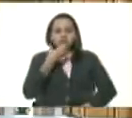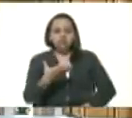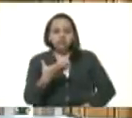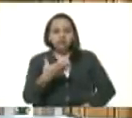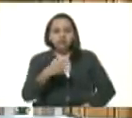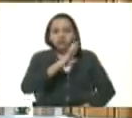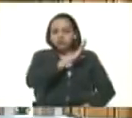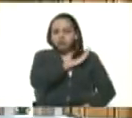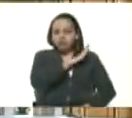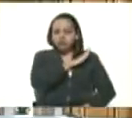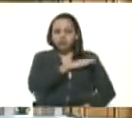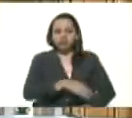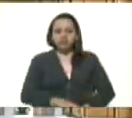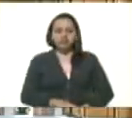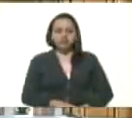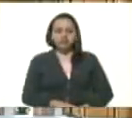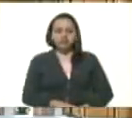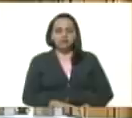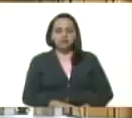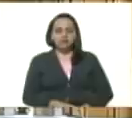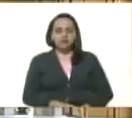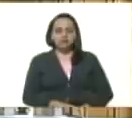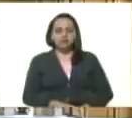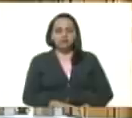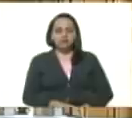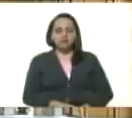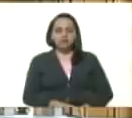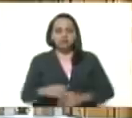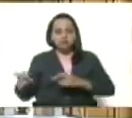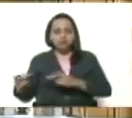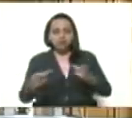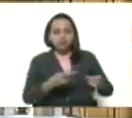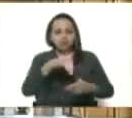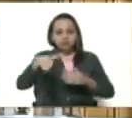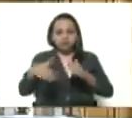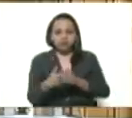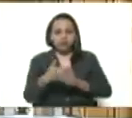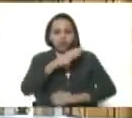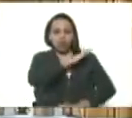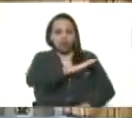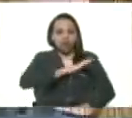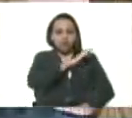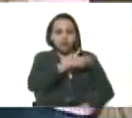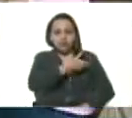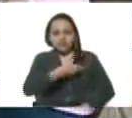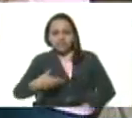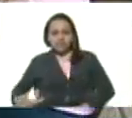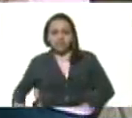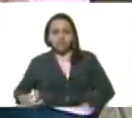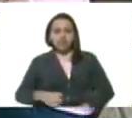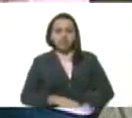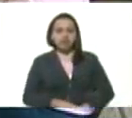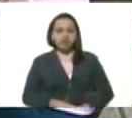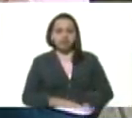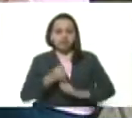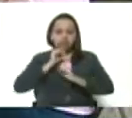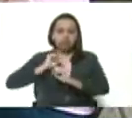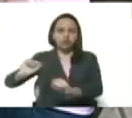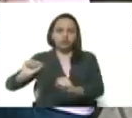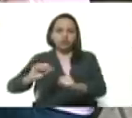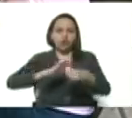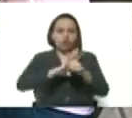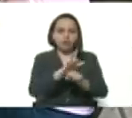que tenemos. Bueno, bienvenida a toda la Comisión Presidencial de la Lucha contra el COVID.